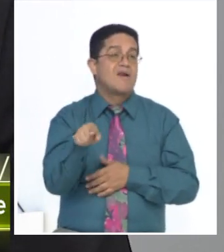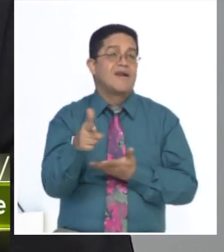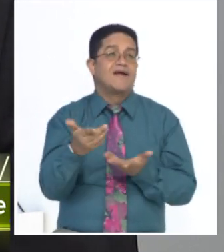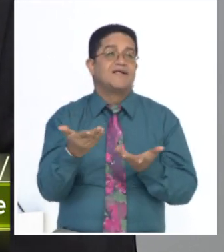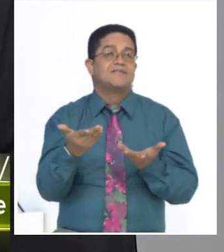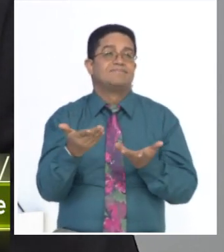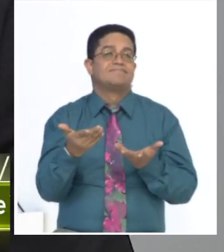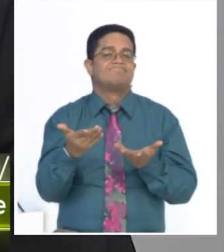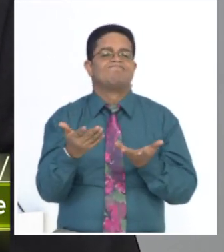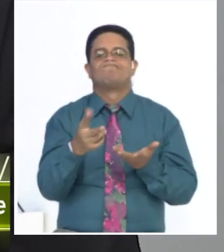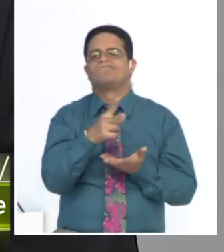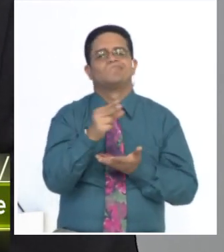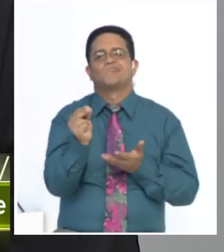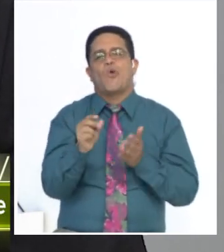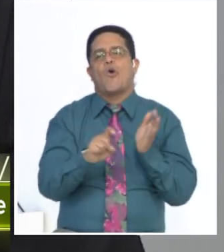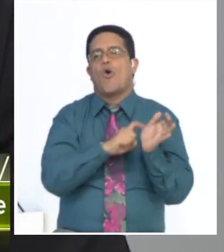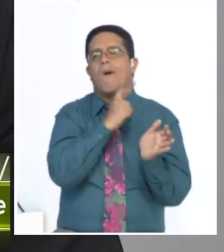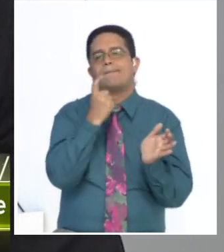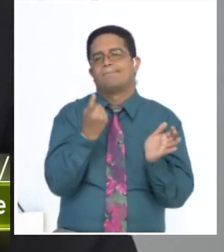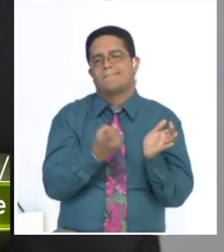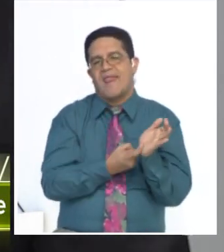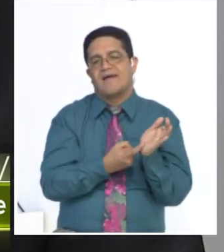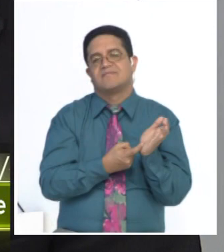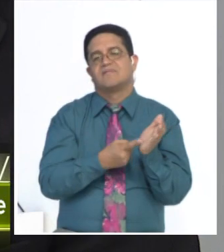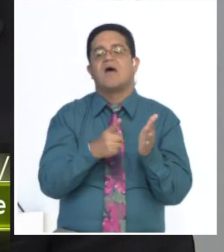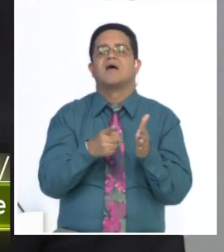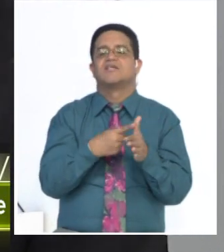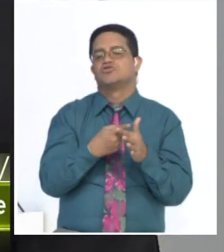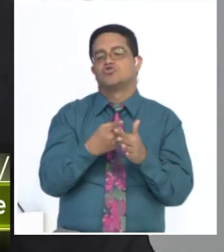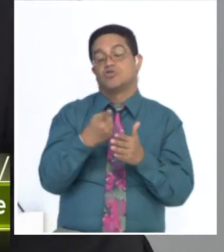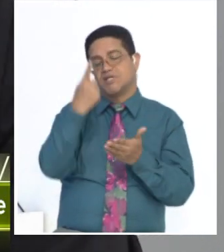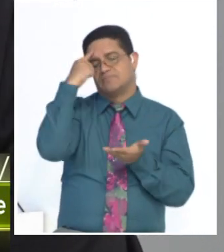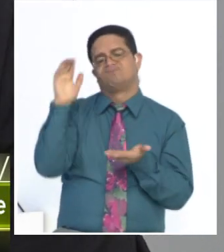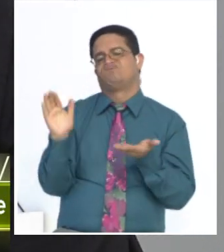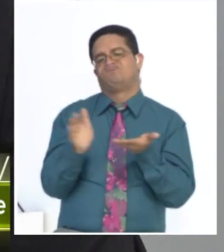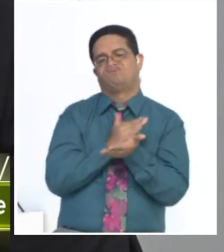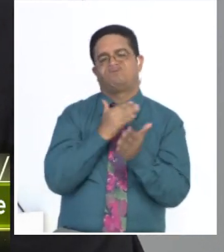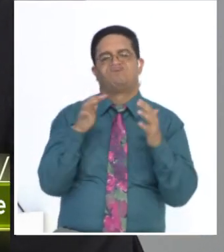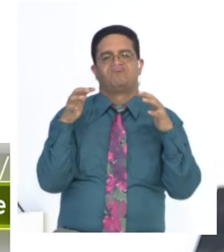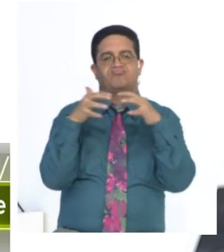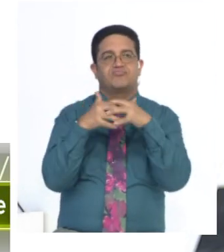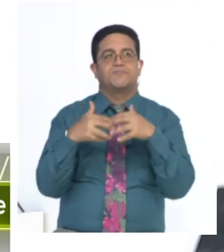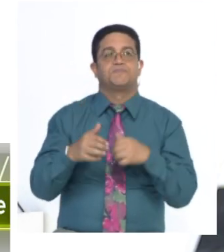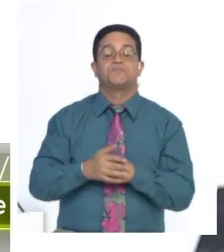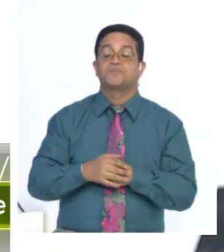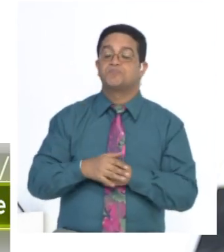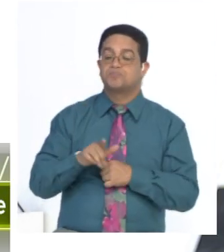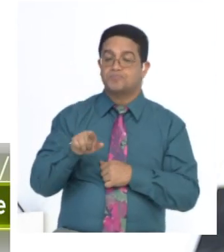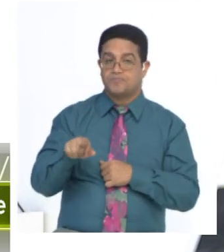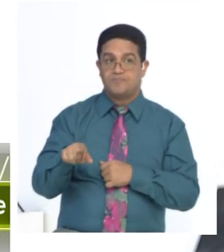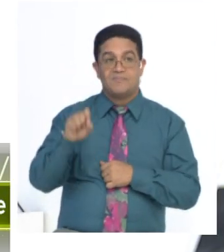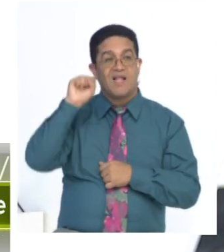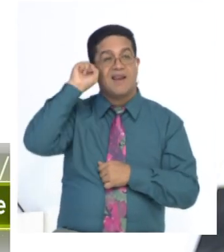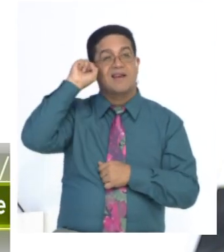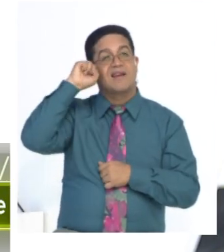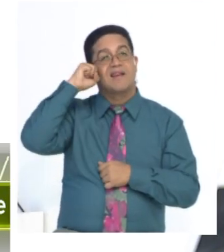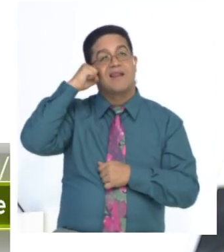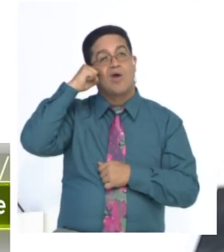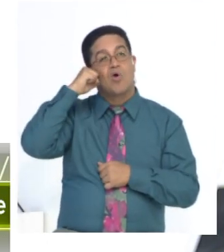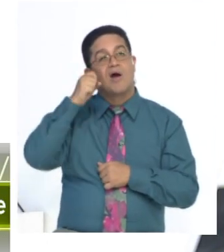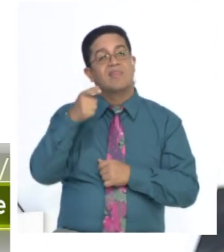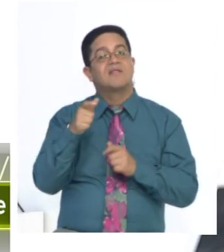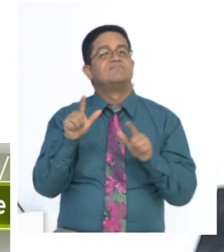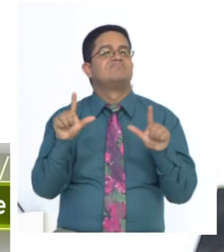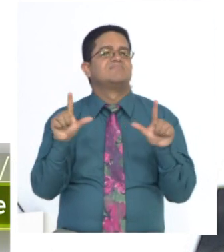no es completa, sino que se dispersa. Ese es el motivo por el cual se hace retiro de ese material. Por supuesto. Por acá, recordemos que es televisión y también estamos en